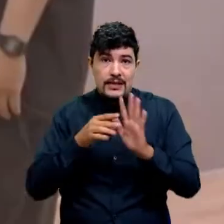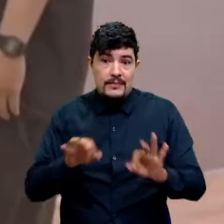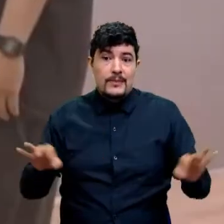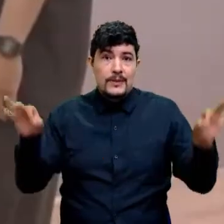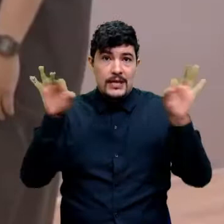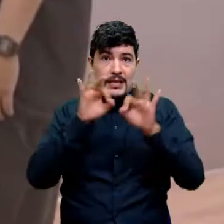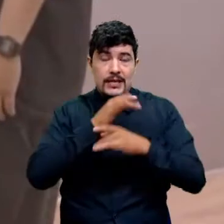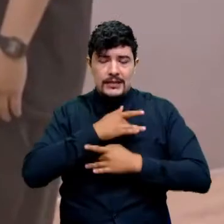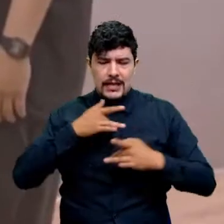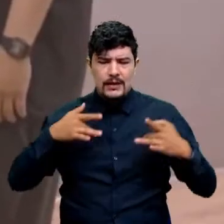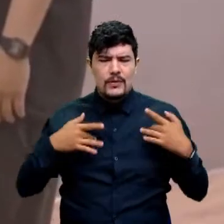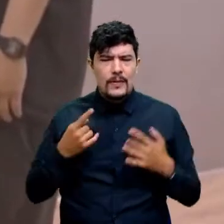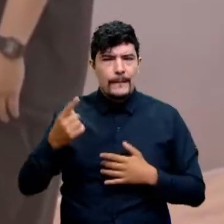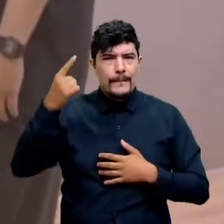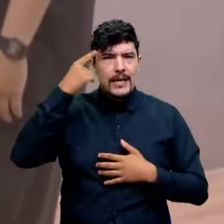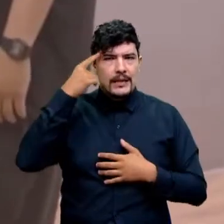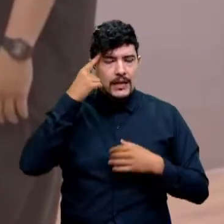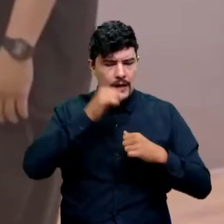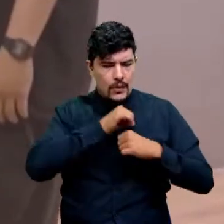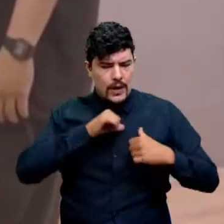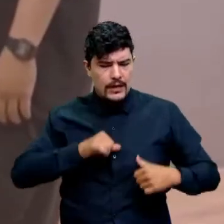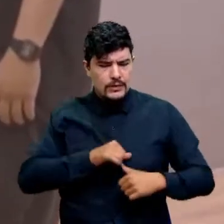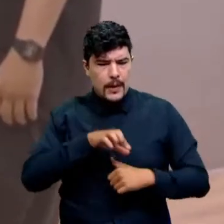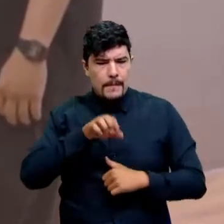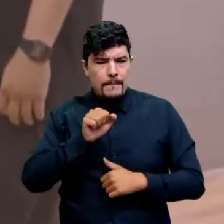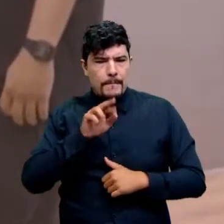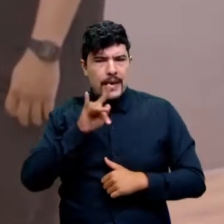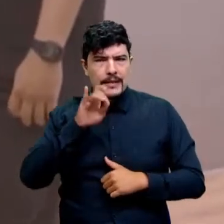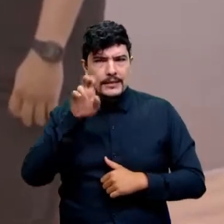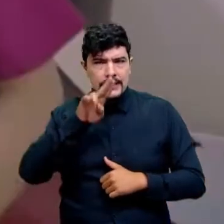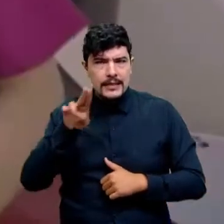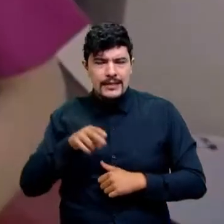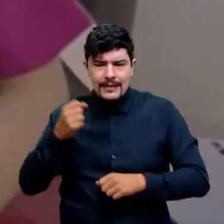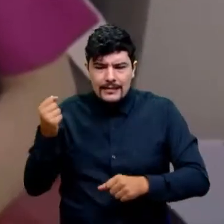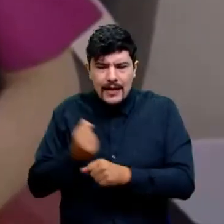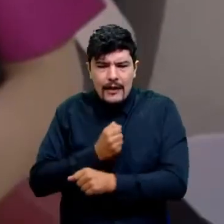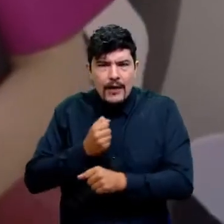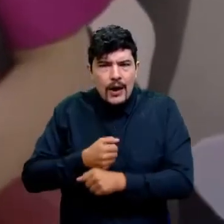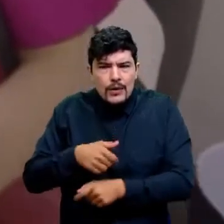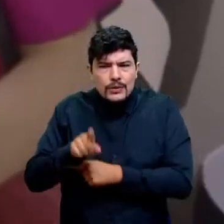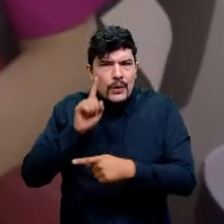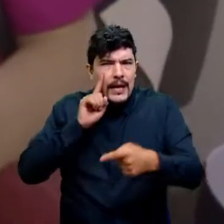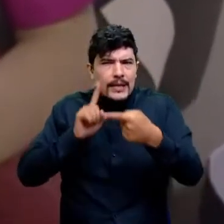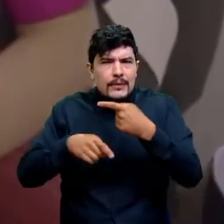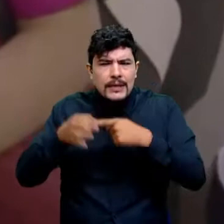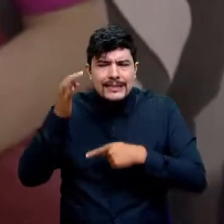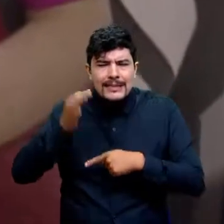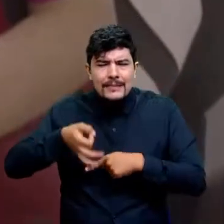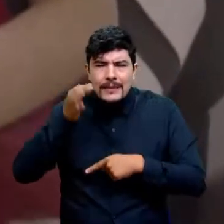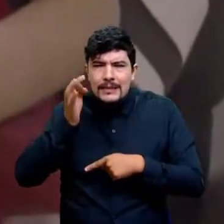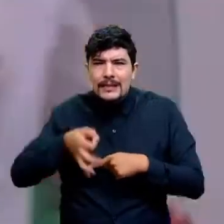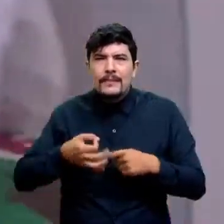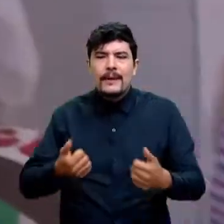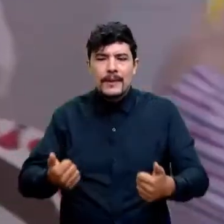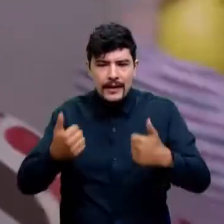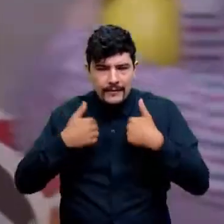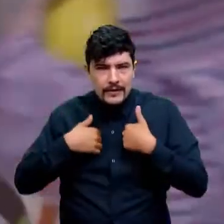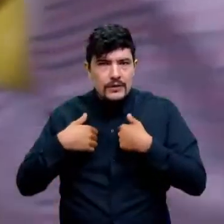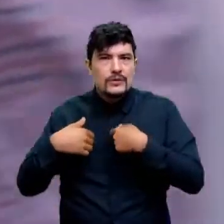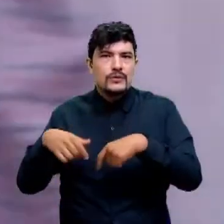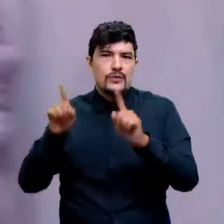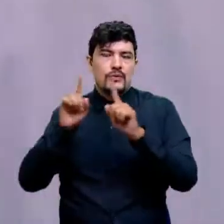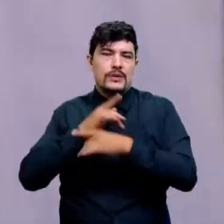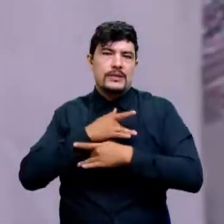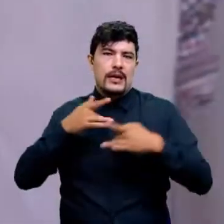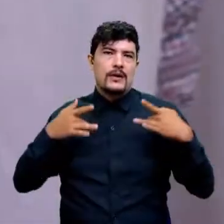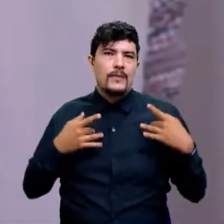salud mental. Corazón en Parches trabaja siempre en pro del bienestar con la